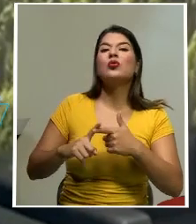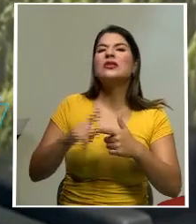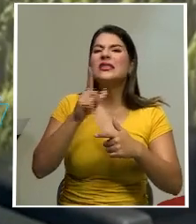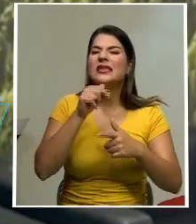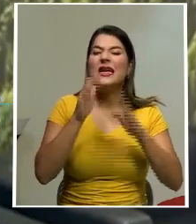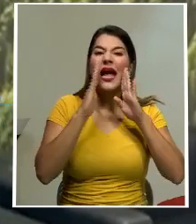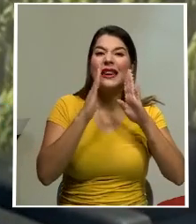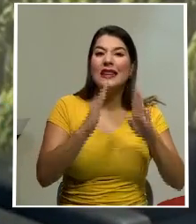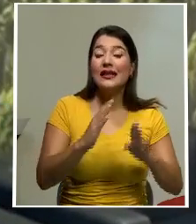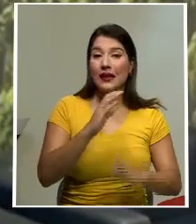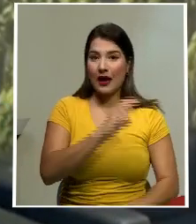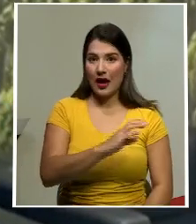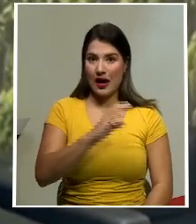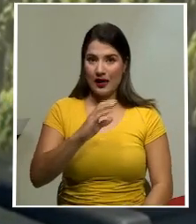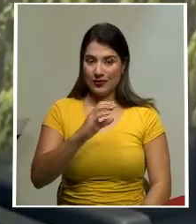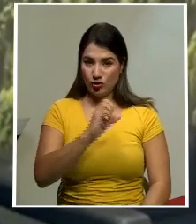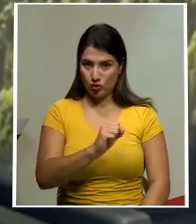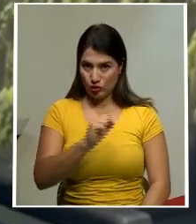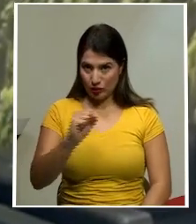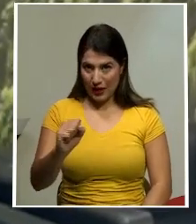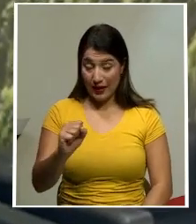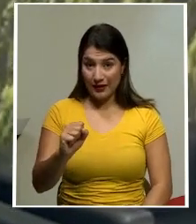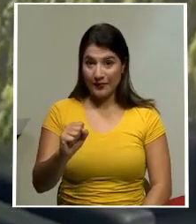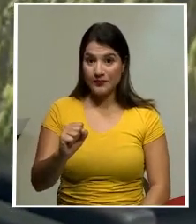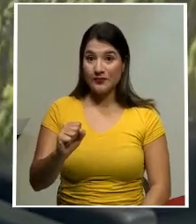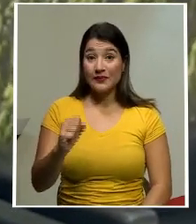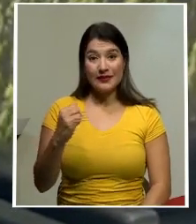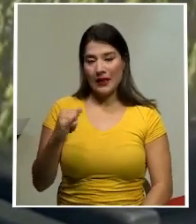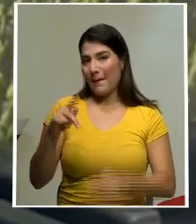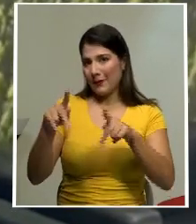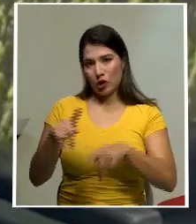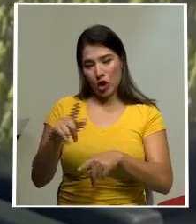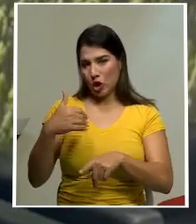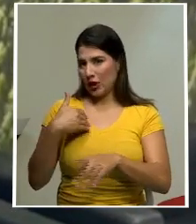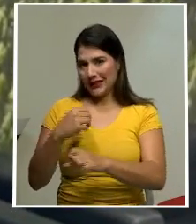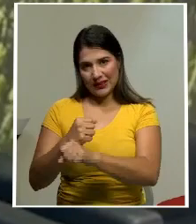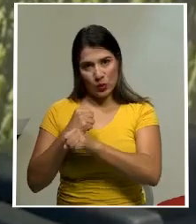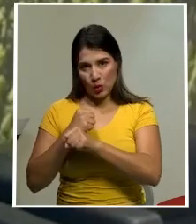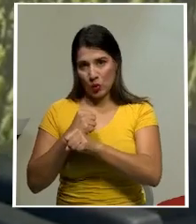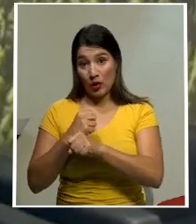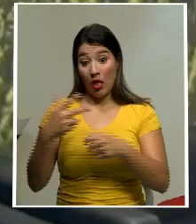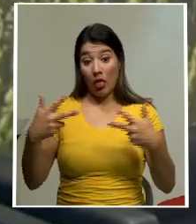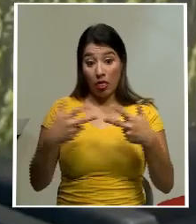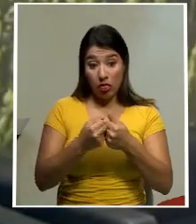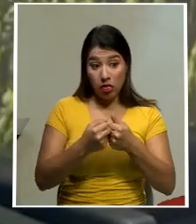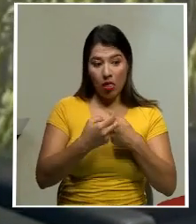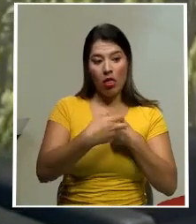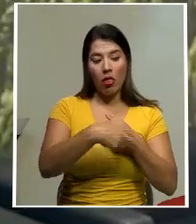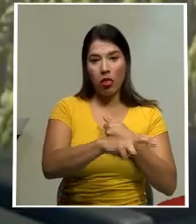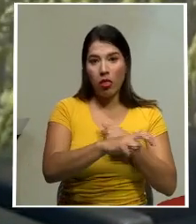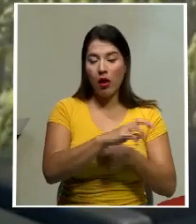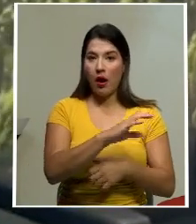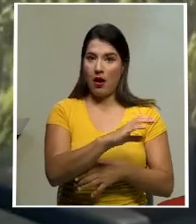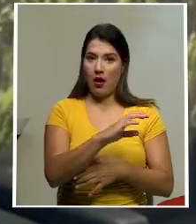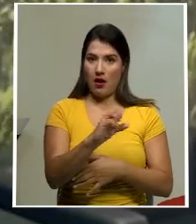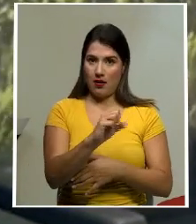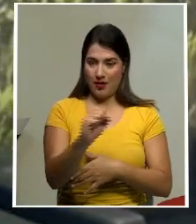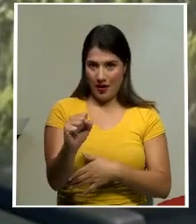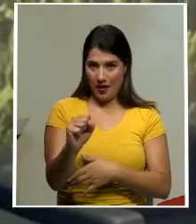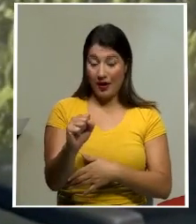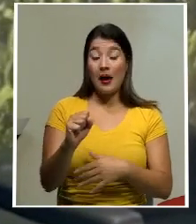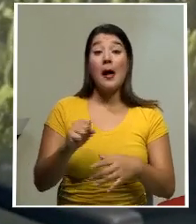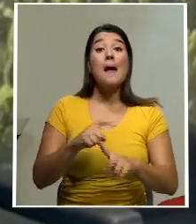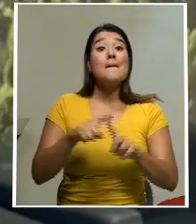Social. A efectos de que este tipo de pacientes no ocupen camas en los